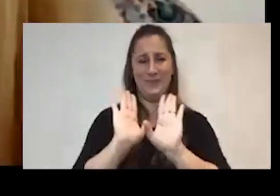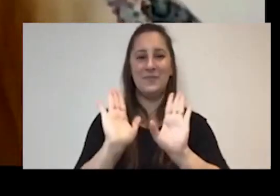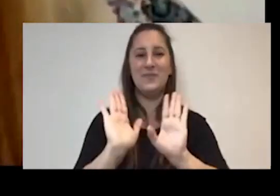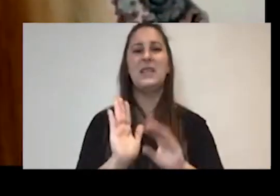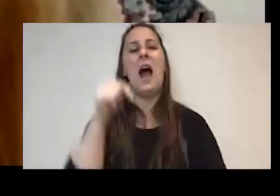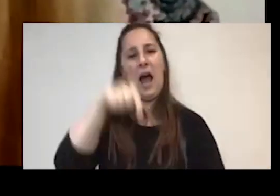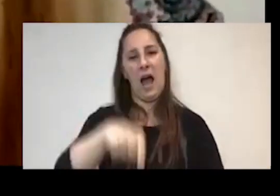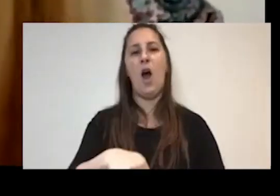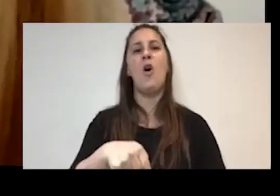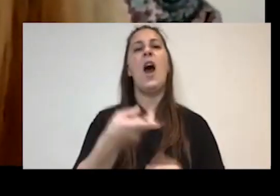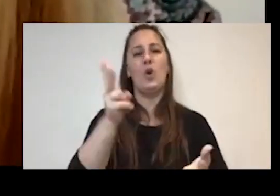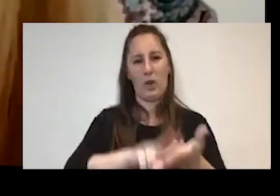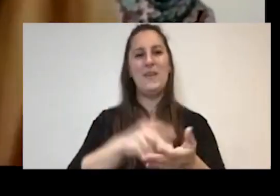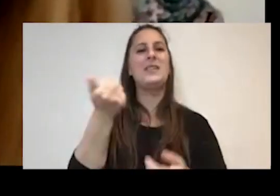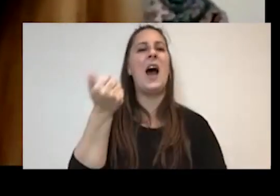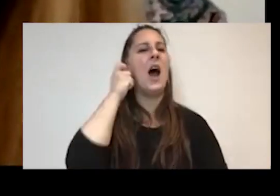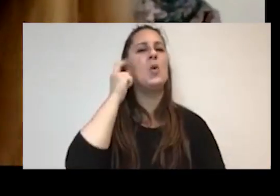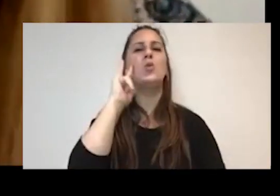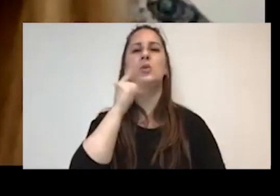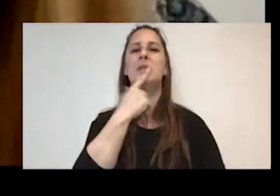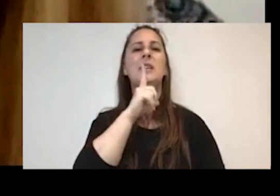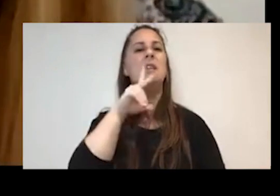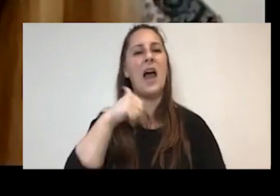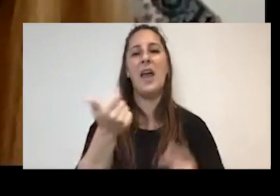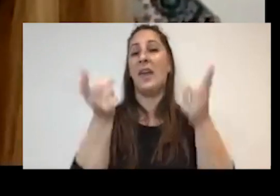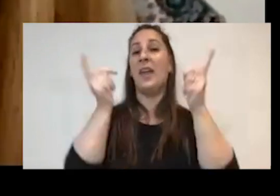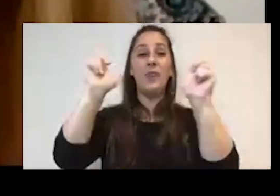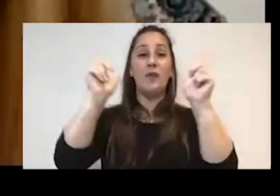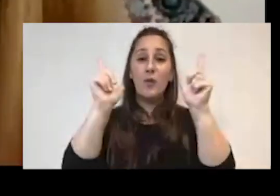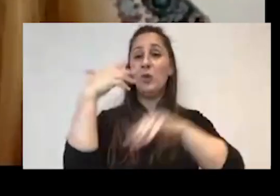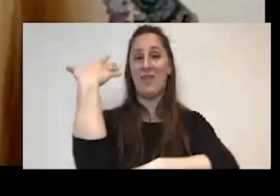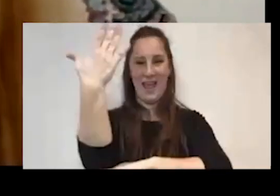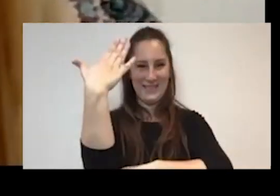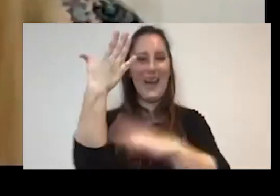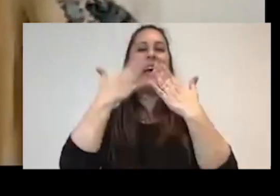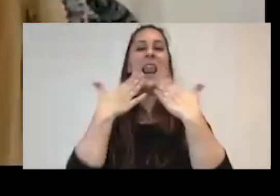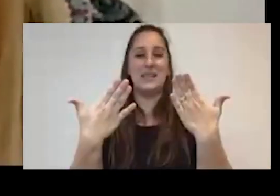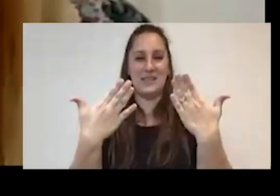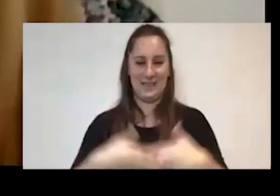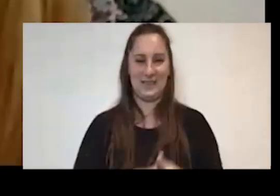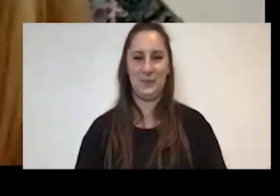le paso la palabra de vuelta a Agustina y bueno, que disfruten de la charla. Gracias.